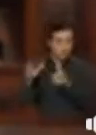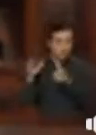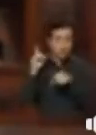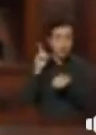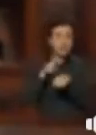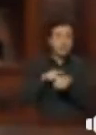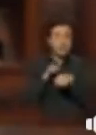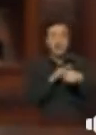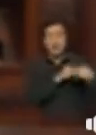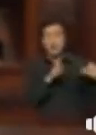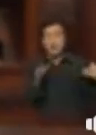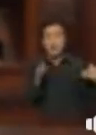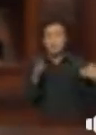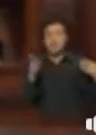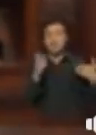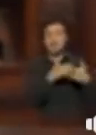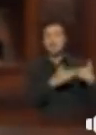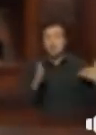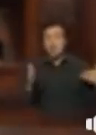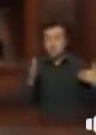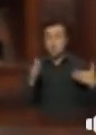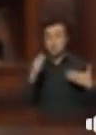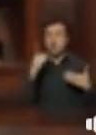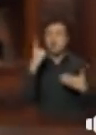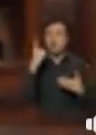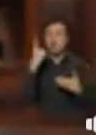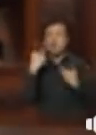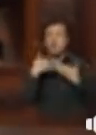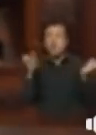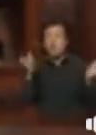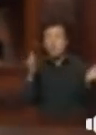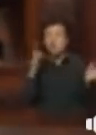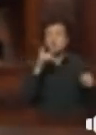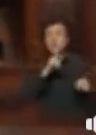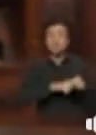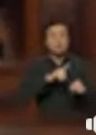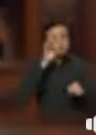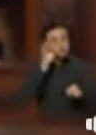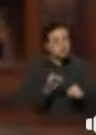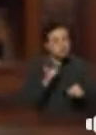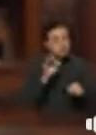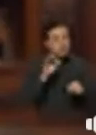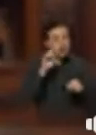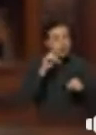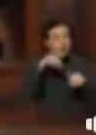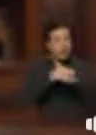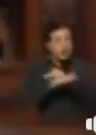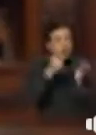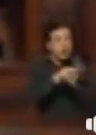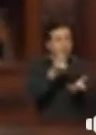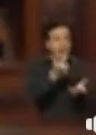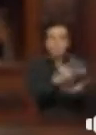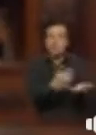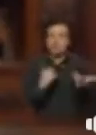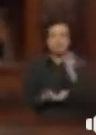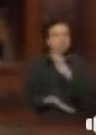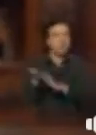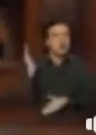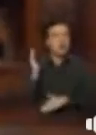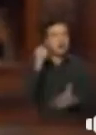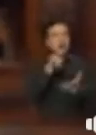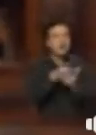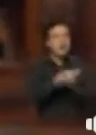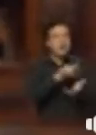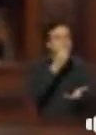los establecimientos comerciales que sean autorizados a funcionar deberá ser estrictamente necesario para adquirir los alimentos